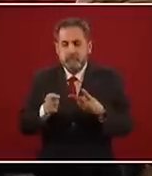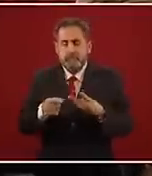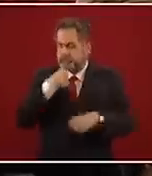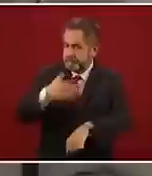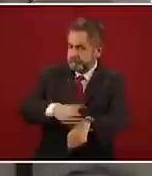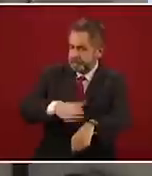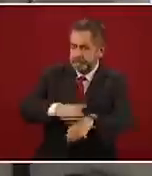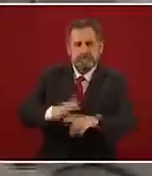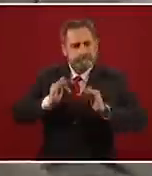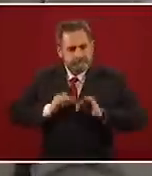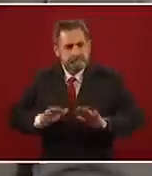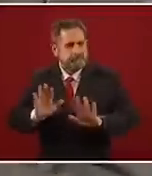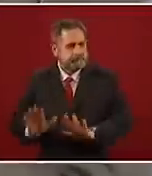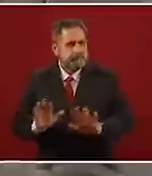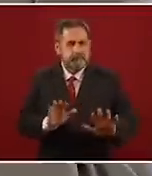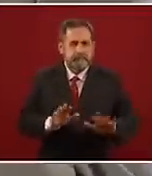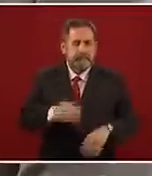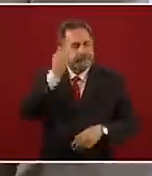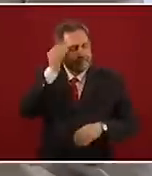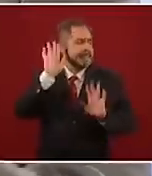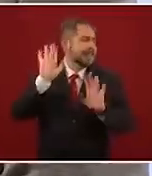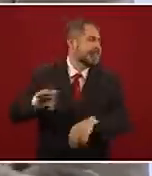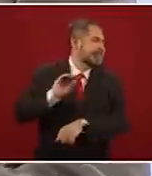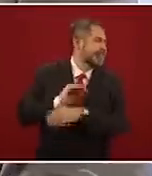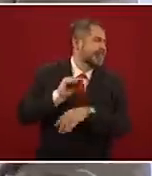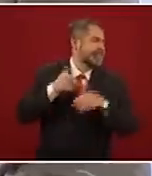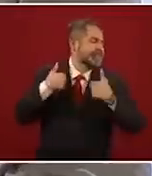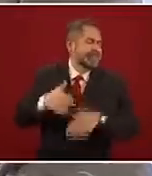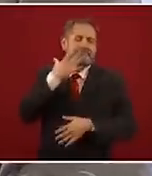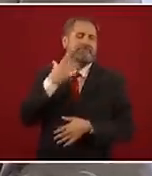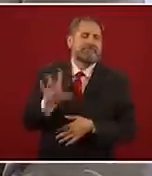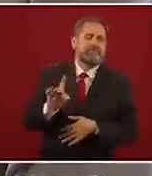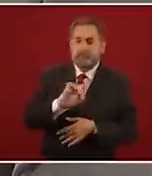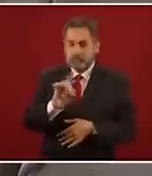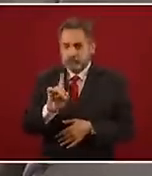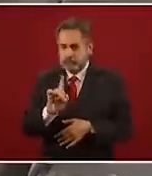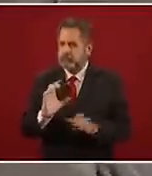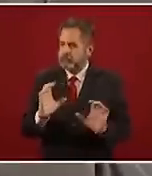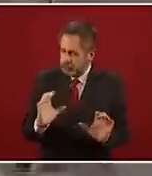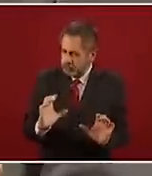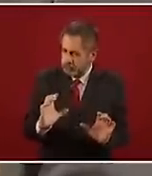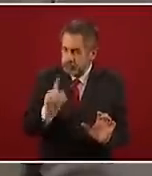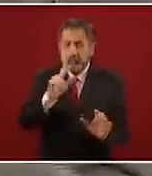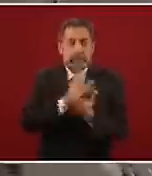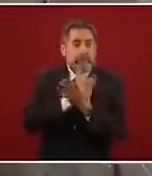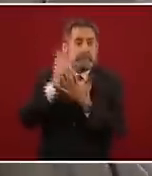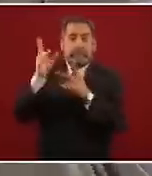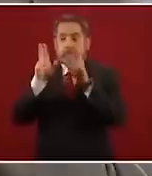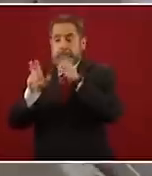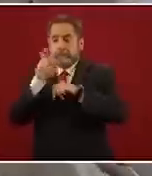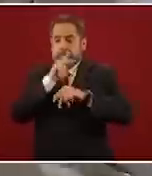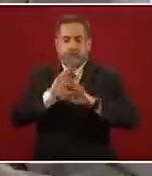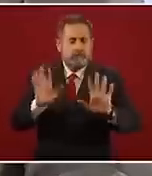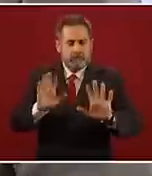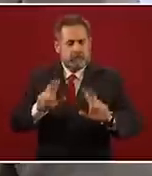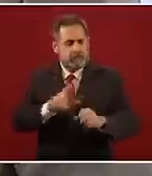a la calma, pero eso no quiere decir olvidarse que existe el asunto y que hay que atenderlo, pero no exagerar. Si hoy